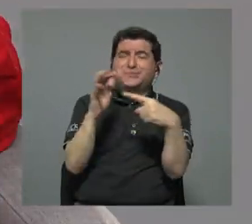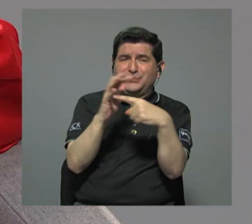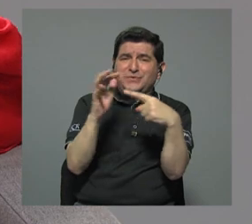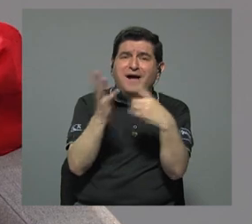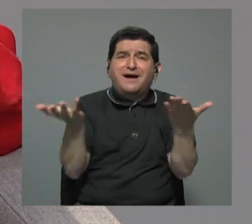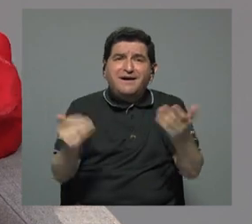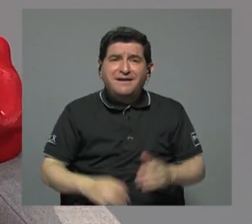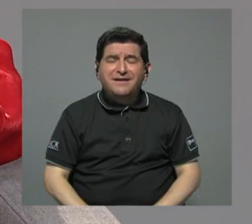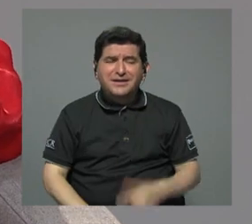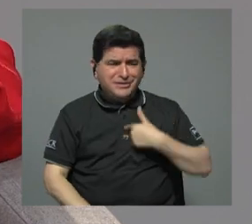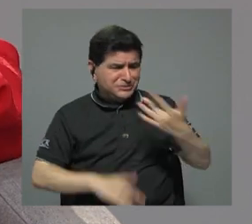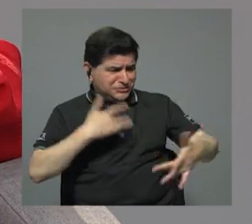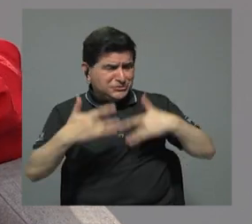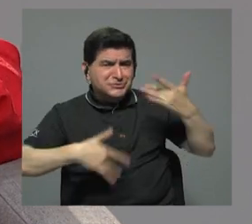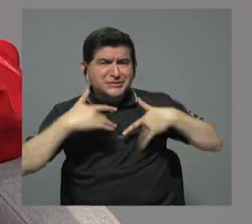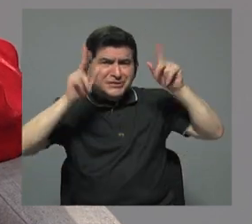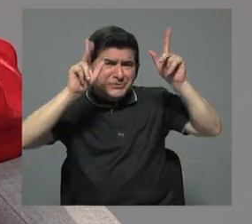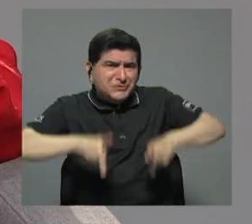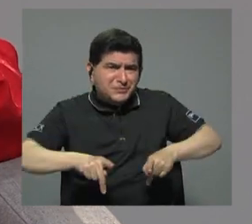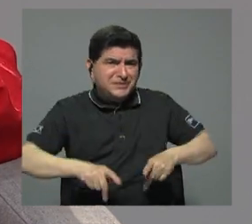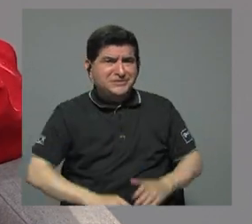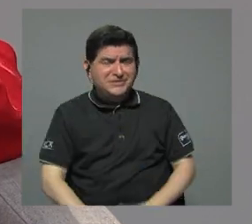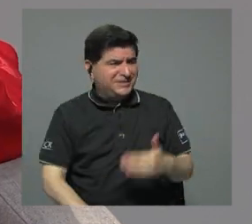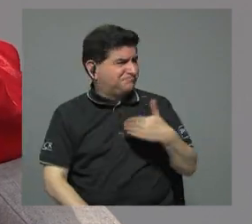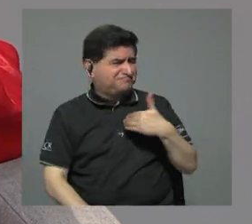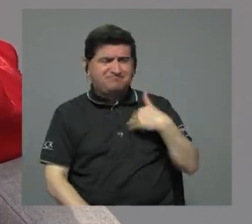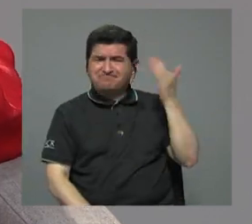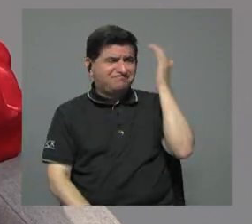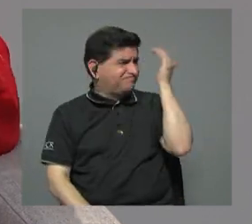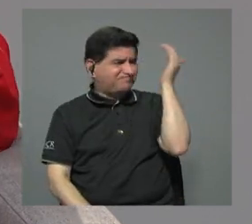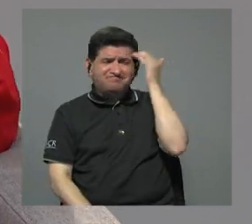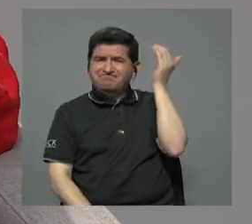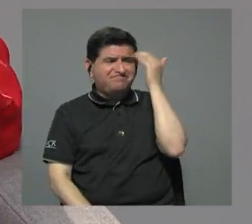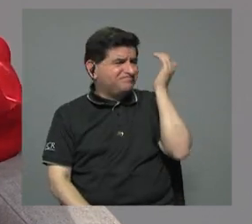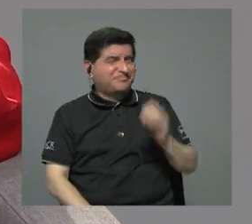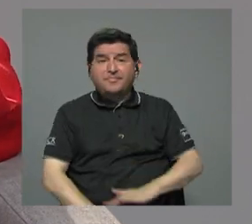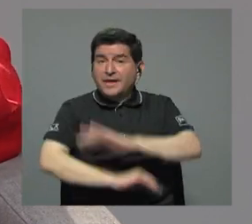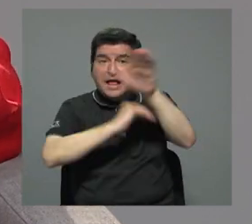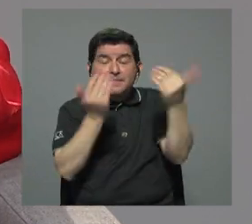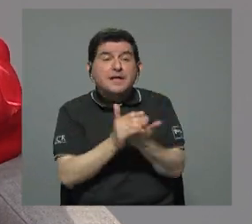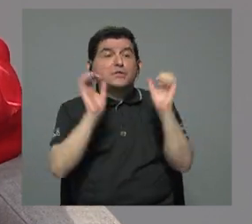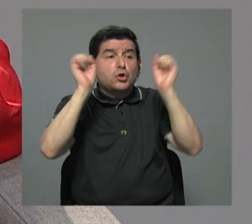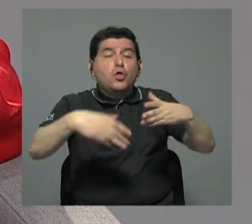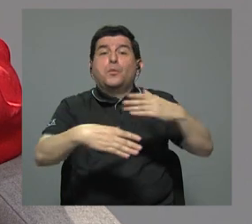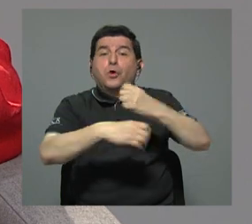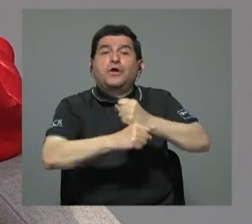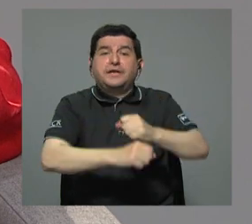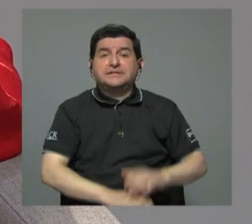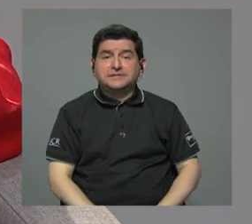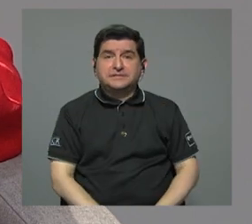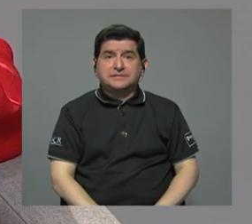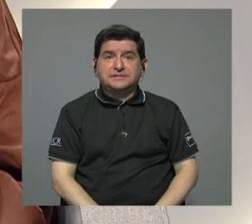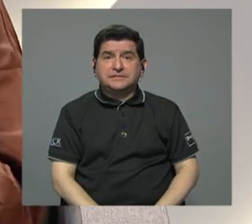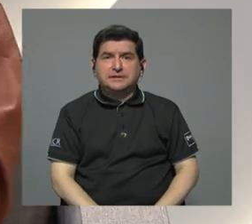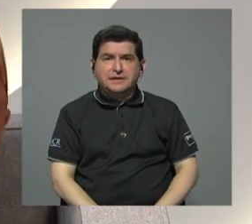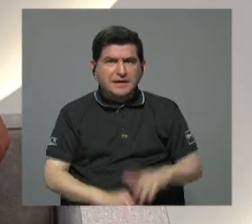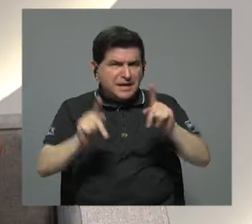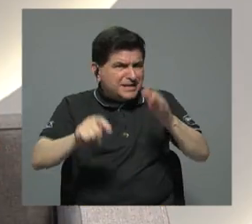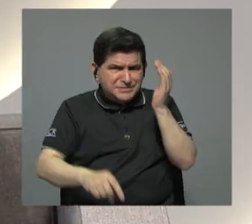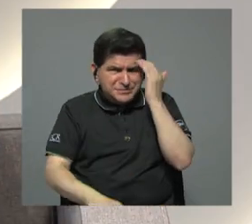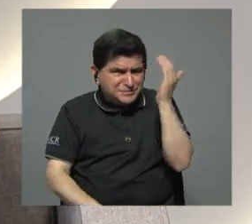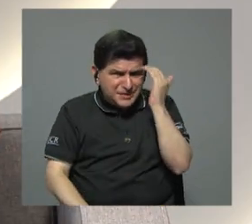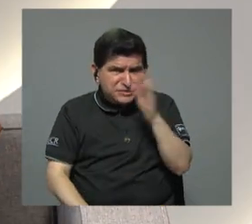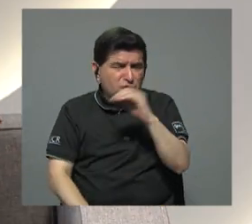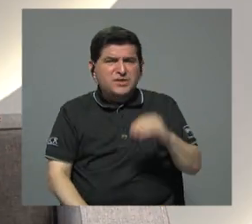estoy yo siento que la gente no tiene conocimiento de todo lo que podría hacer y de alguien que no tiene conocimiento